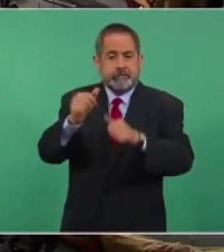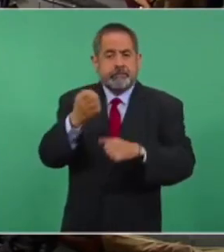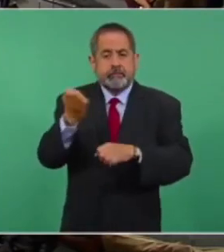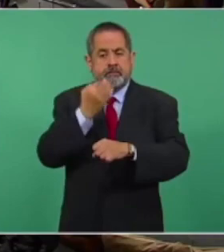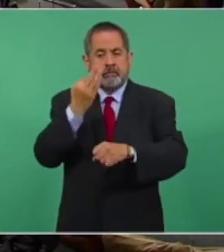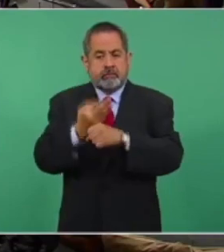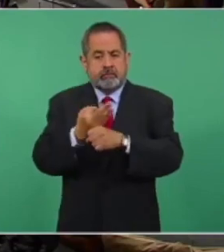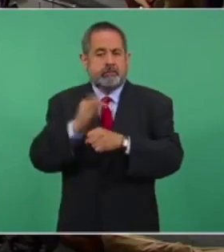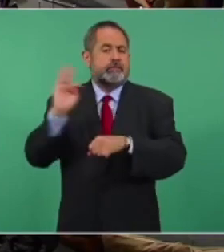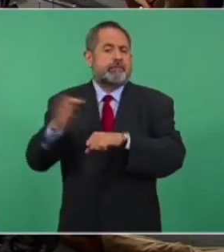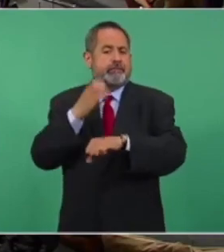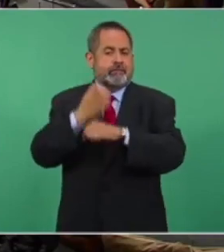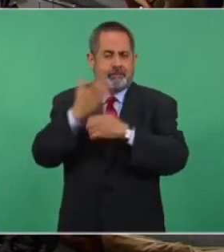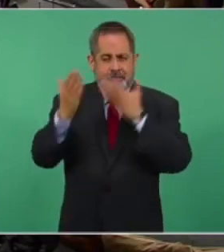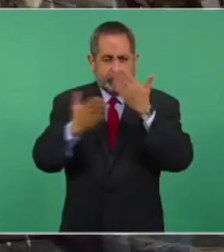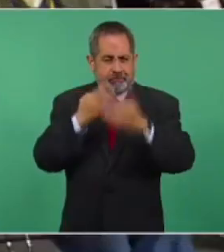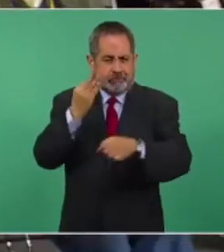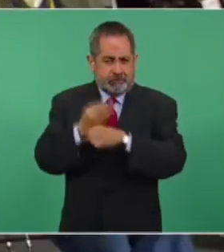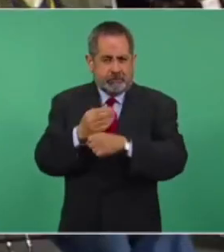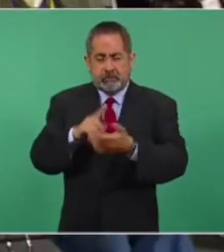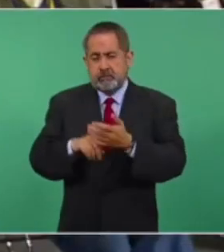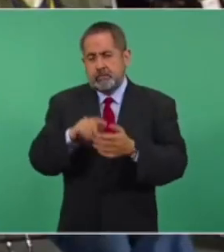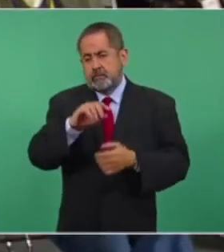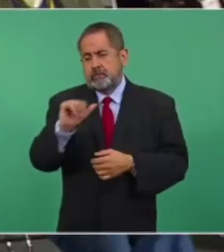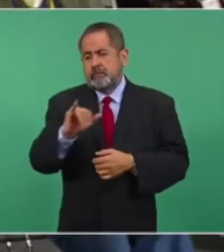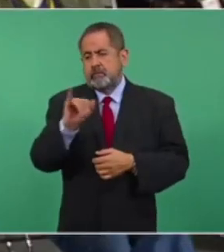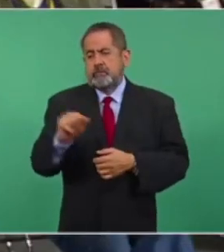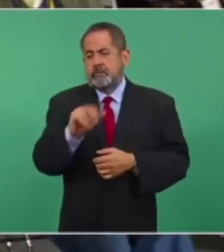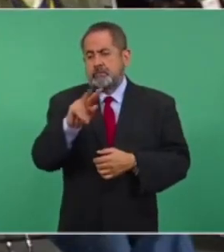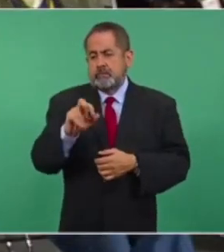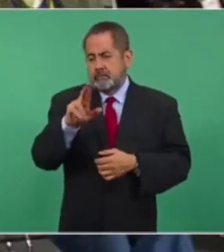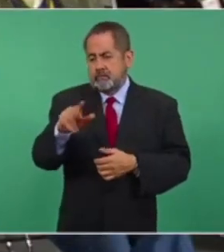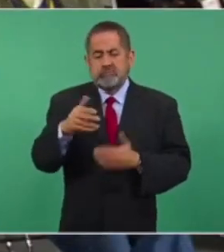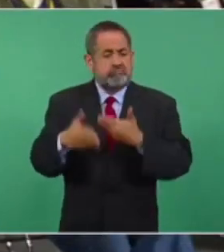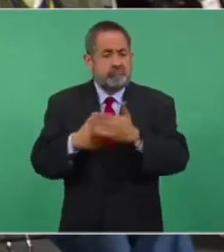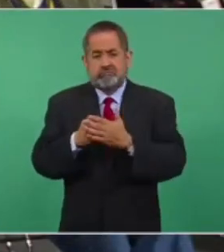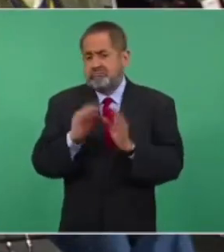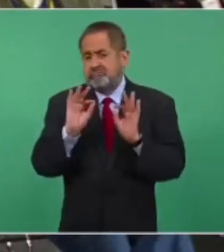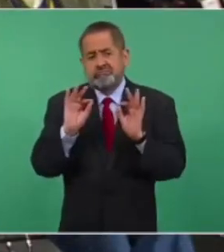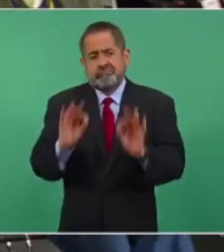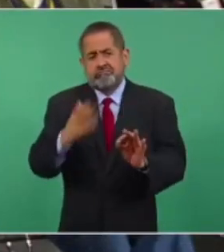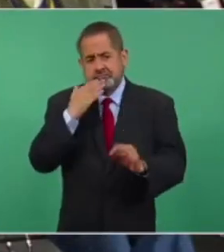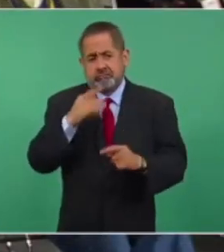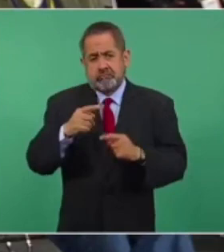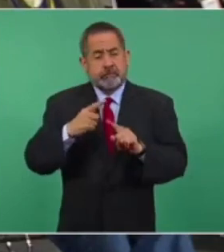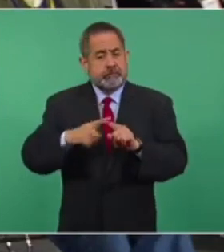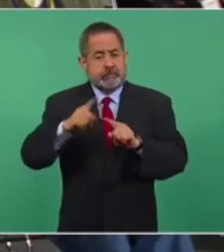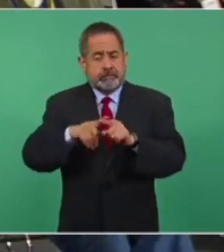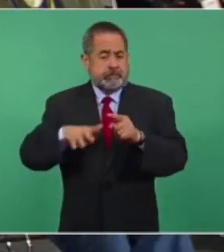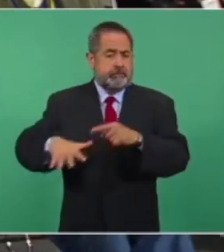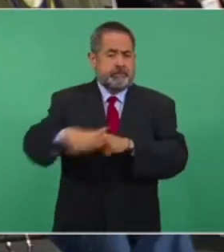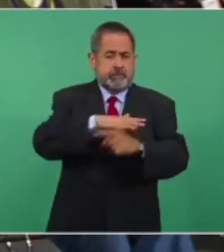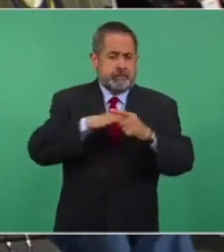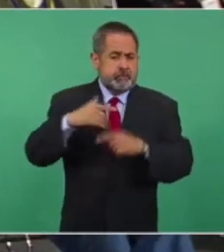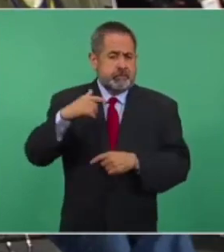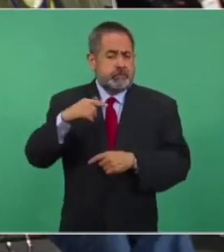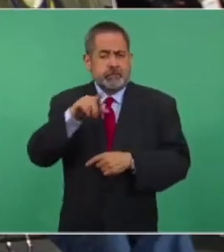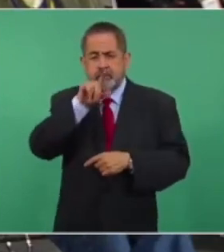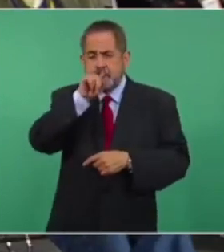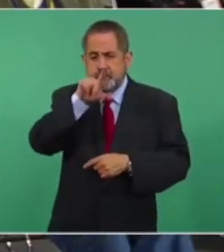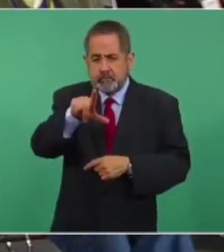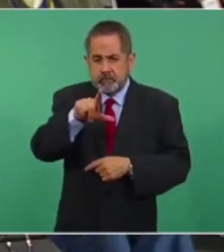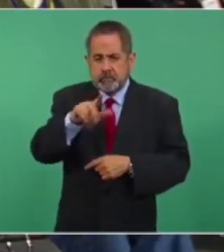Estudiantes Universitarios, al joven Javier Armenta, y se está conformando en todo el estado de Jalisco una